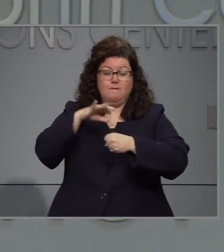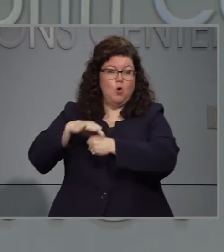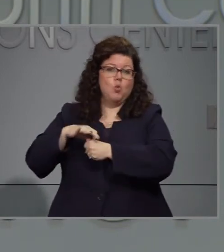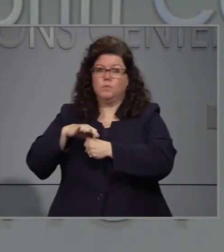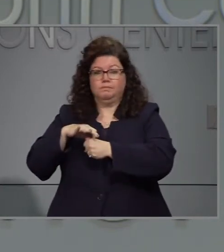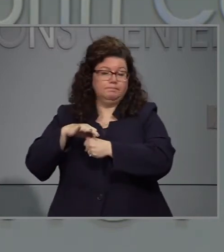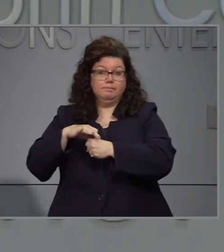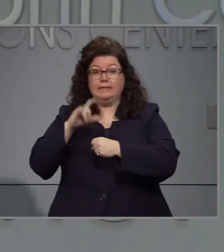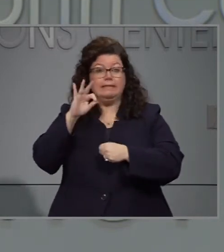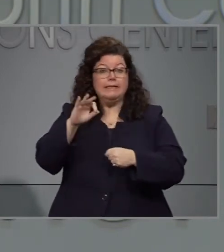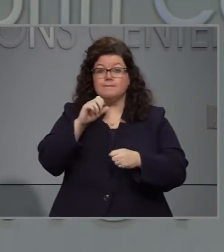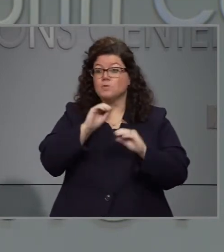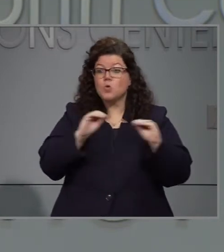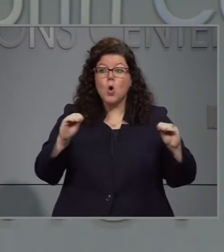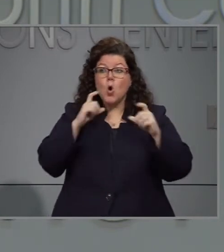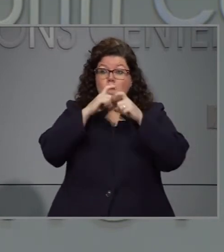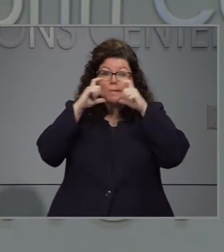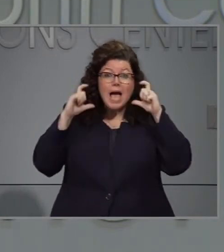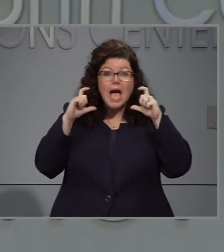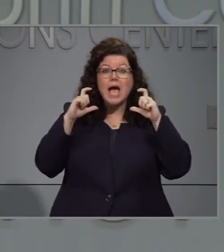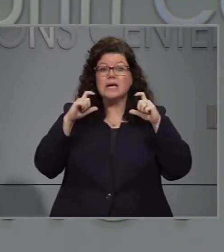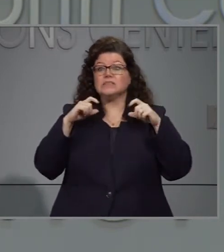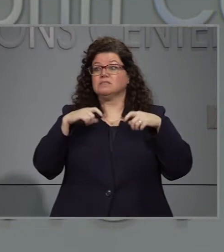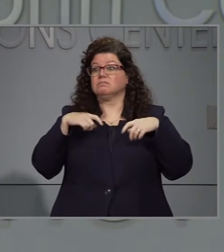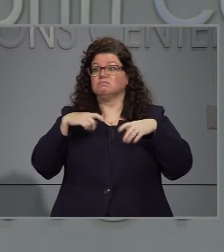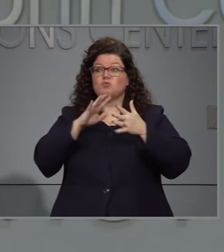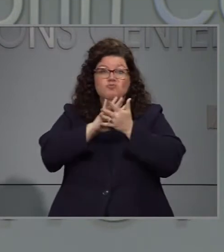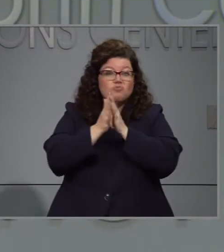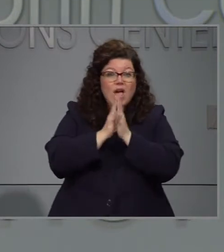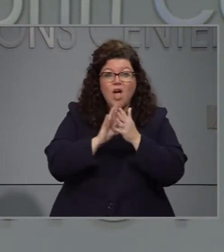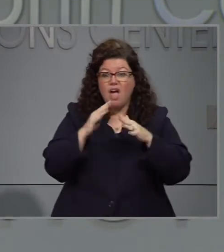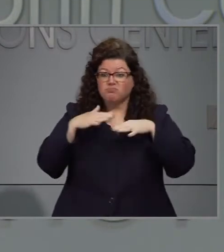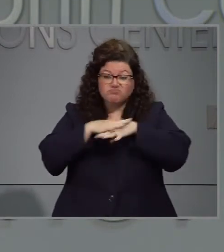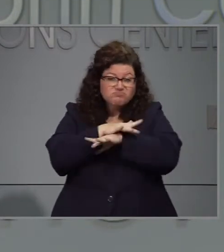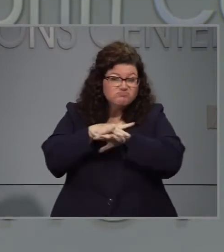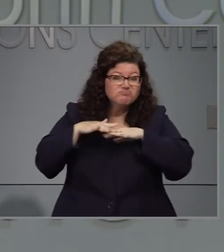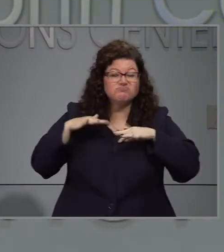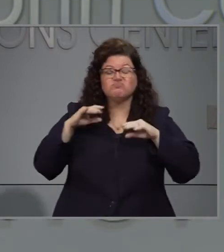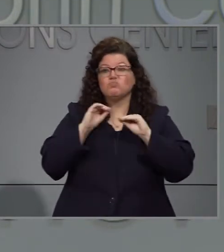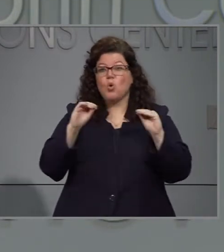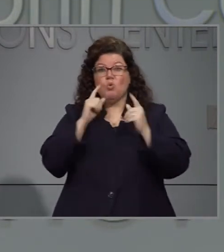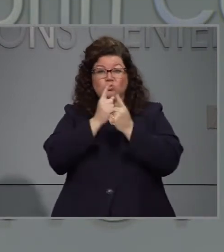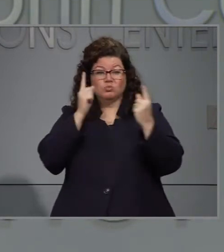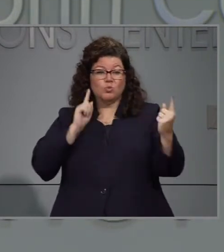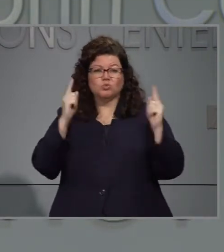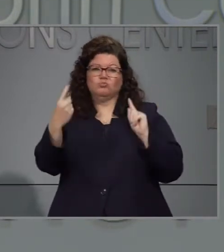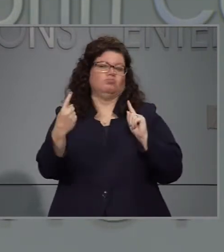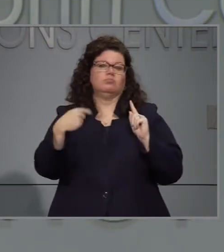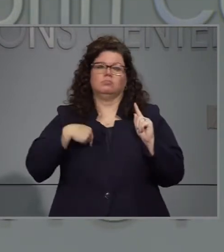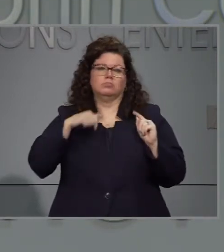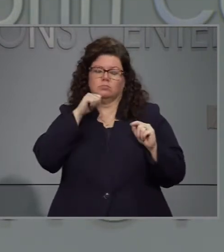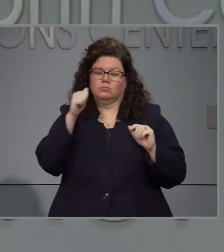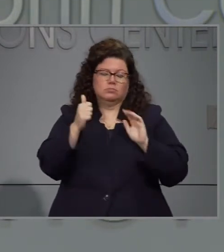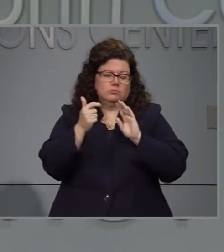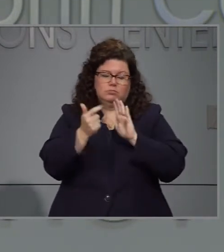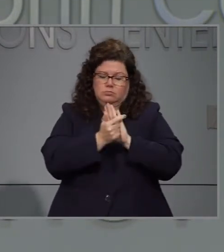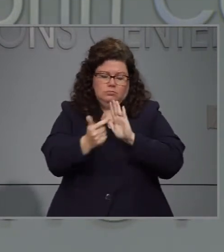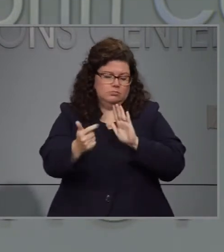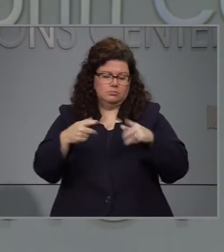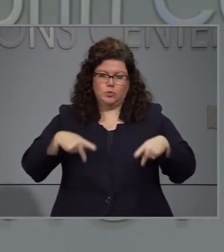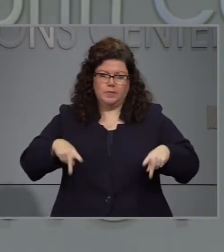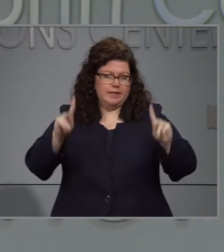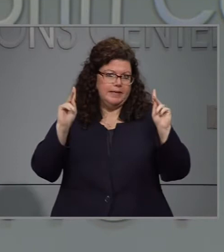especialmente cuando las personas no tienen la distancia social y no llevan mascarillas. Se está cuestionando si este tipo